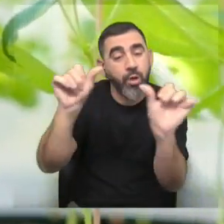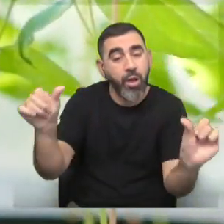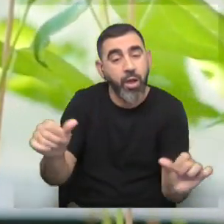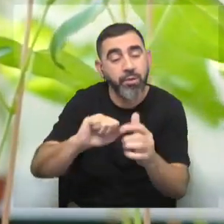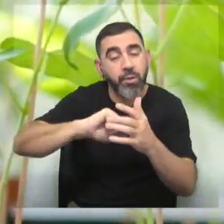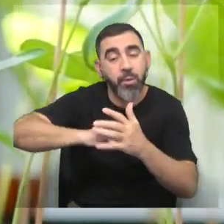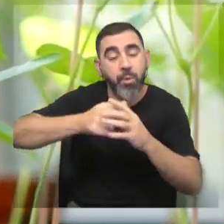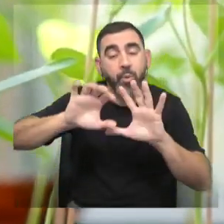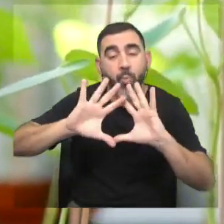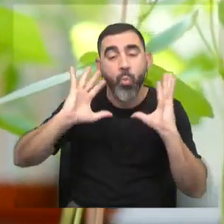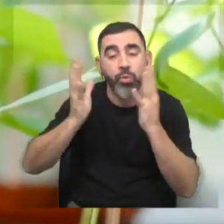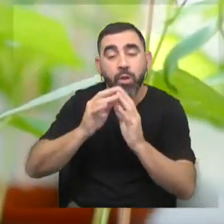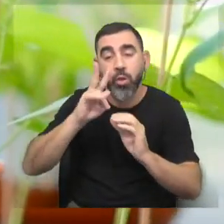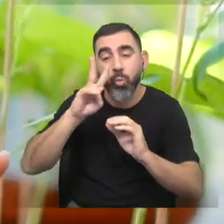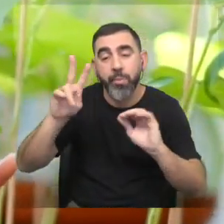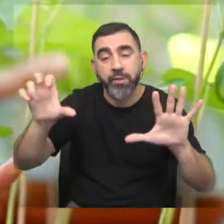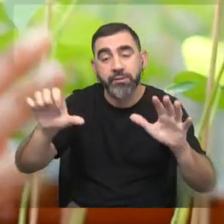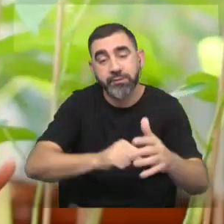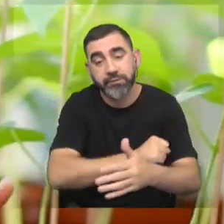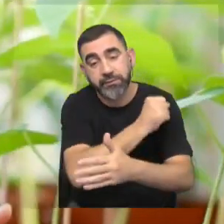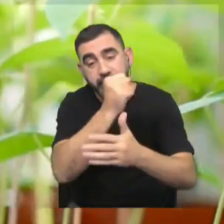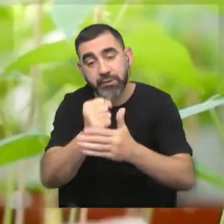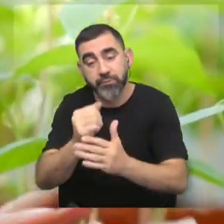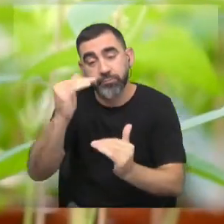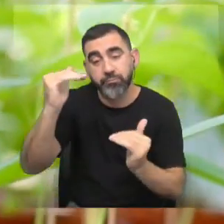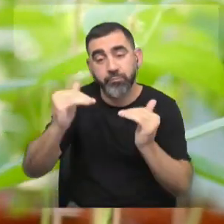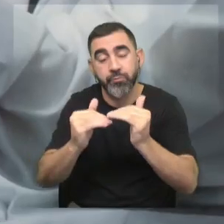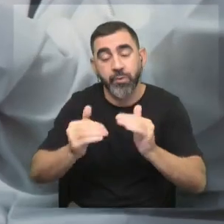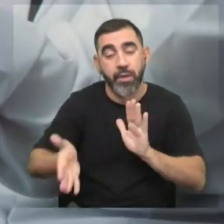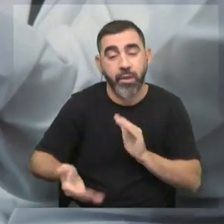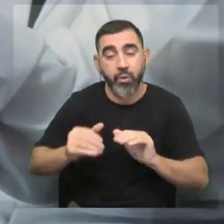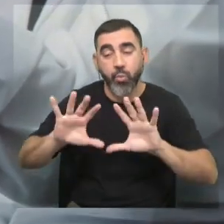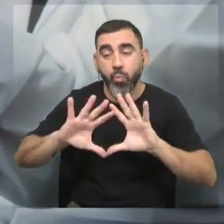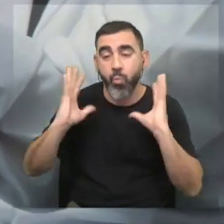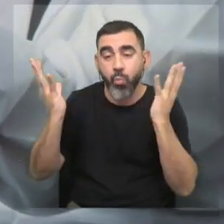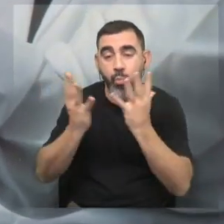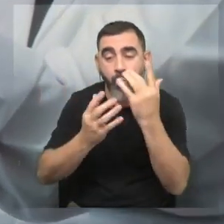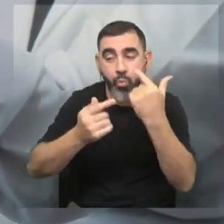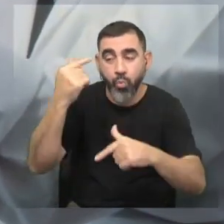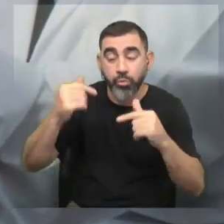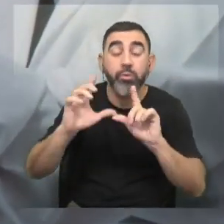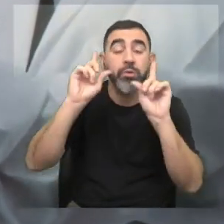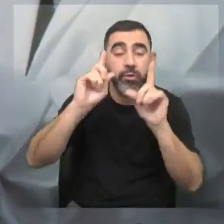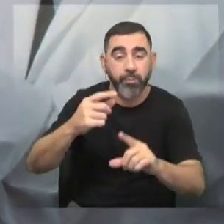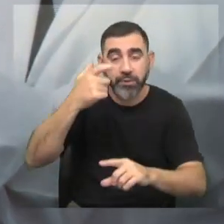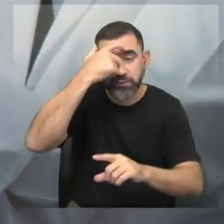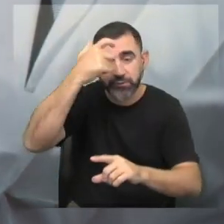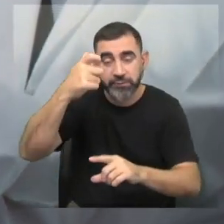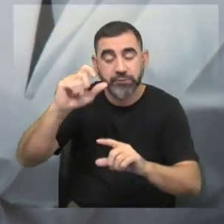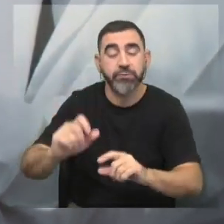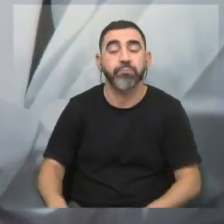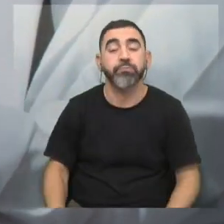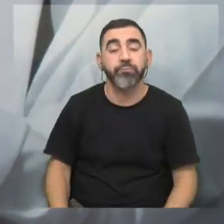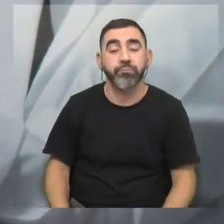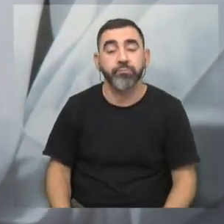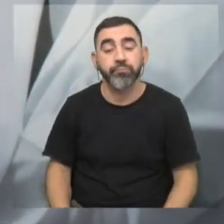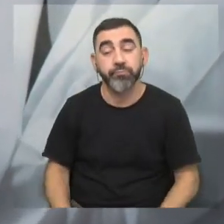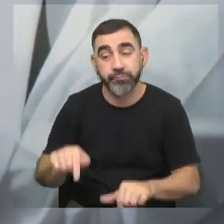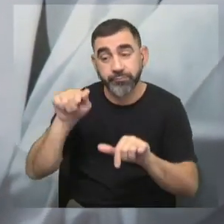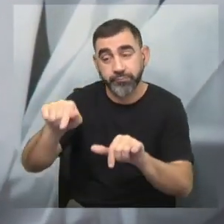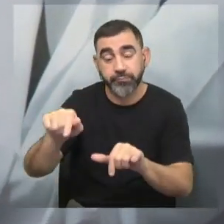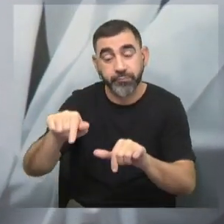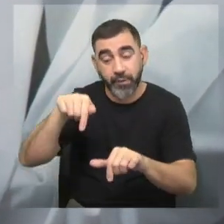seres humanos. Vamos a aprovechar la excusa de los Juegos Olímpicos hoy para contarles cómo un descubrimiento de